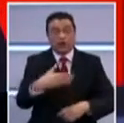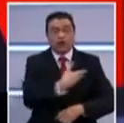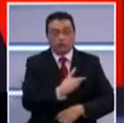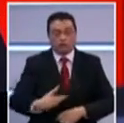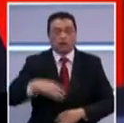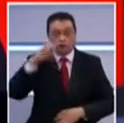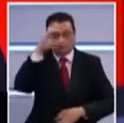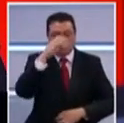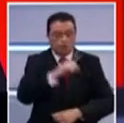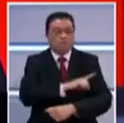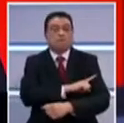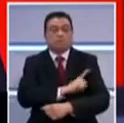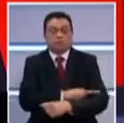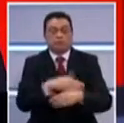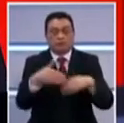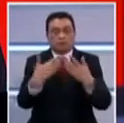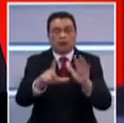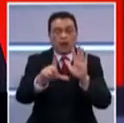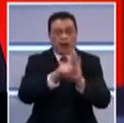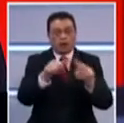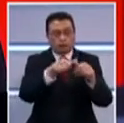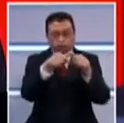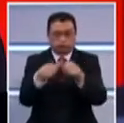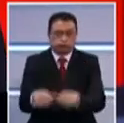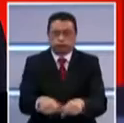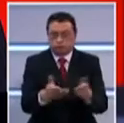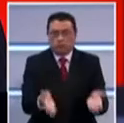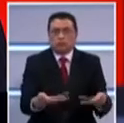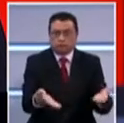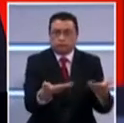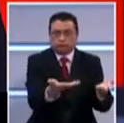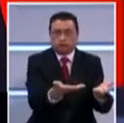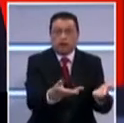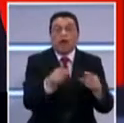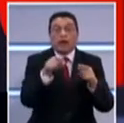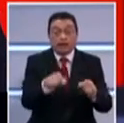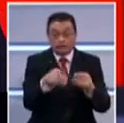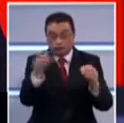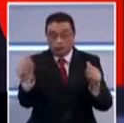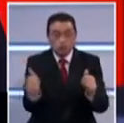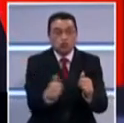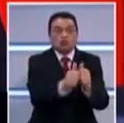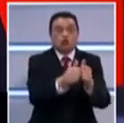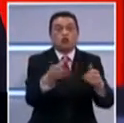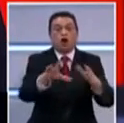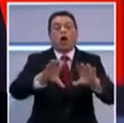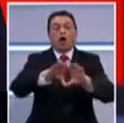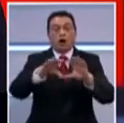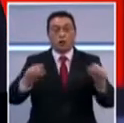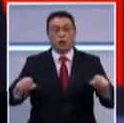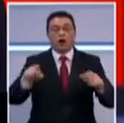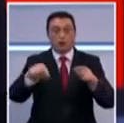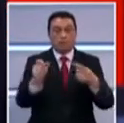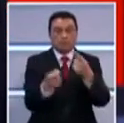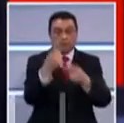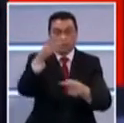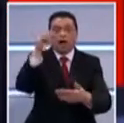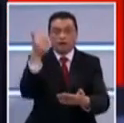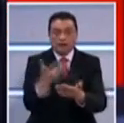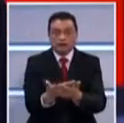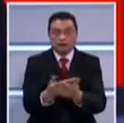hemos buscado fortalecer a través de una ley permanente de sustentación y esto se complementa con este acuerdo en que por primera vez